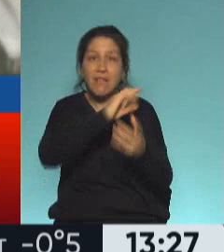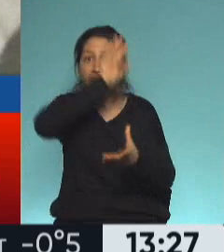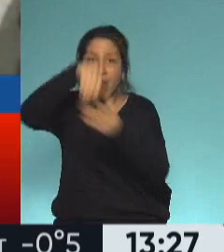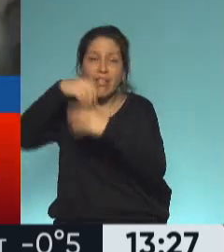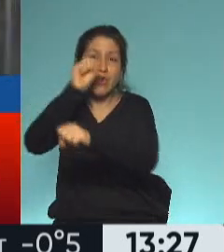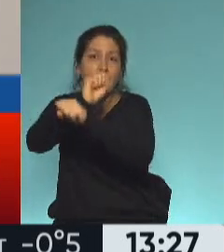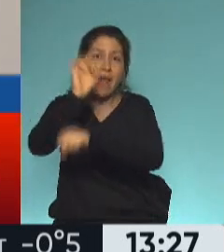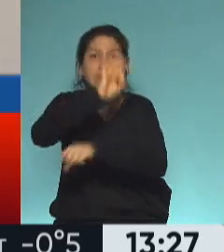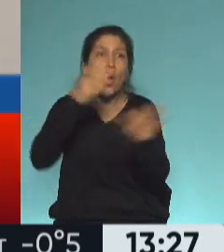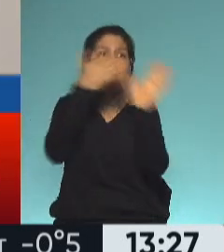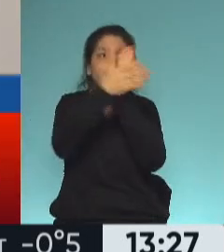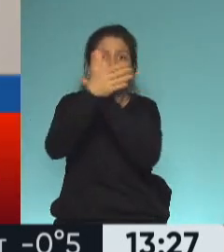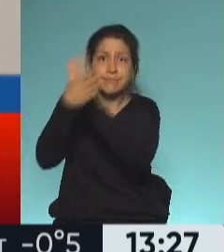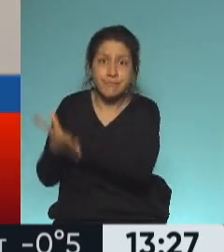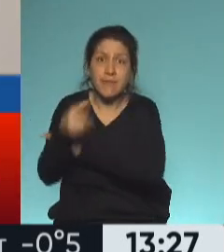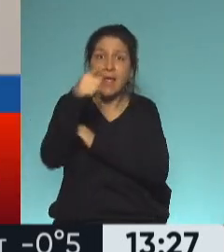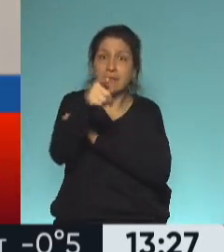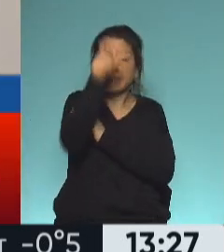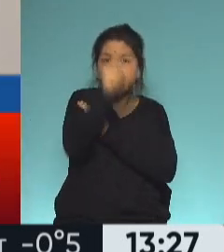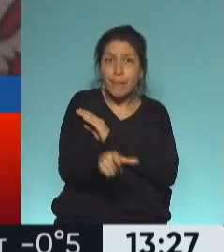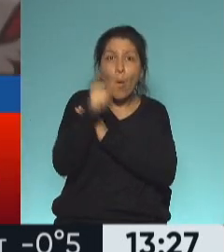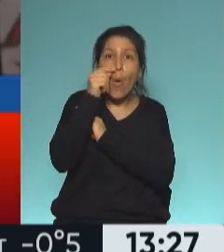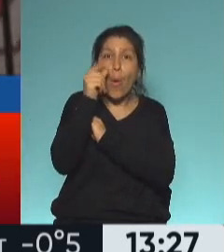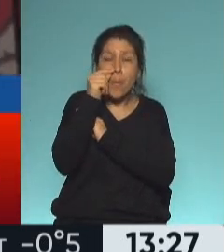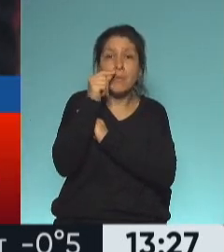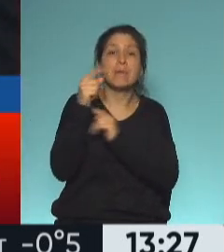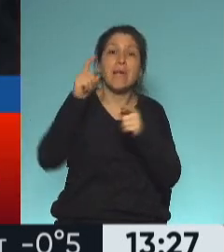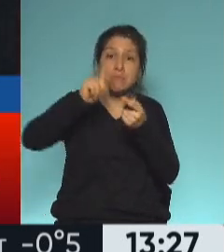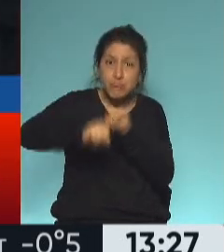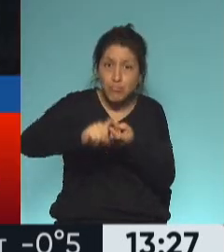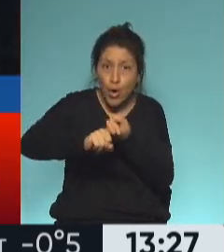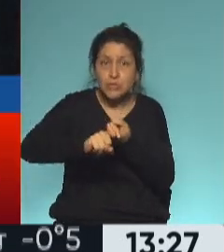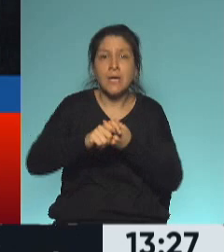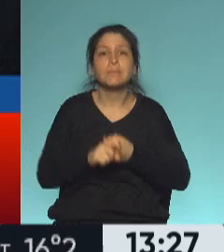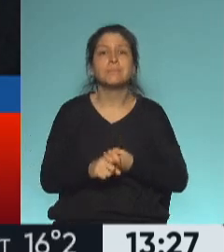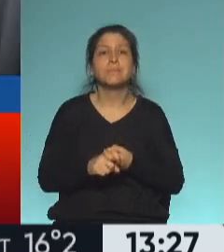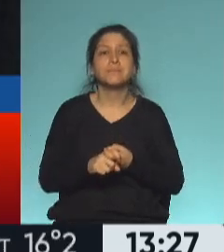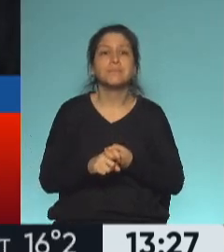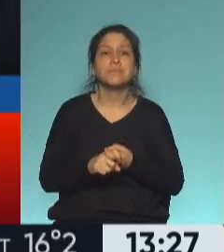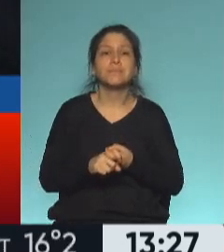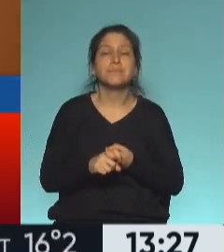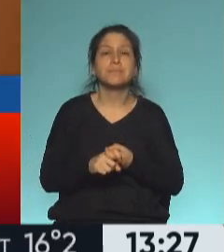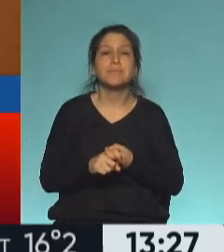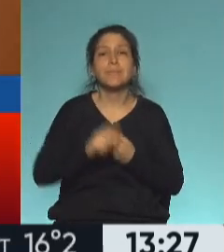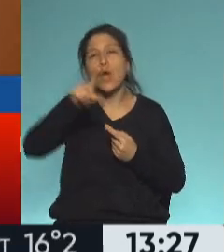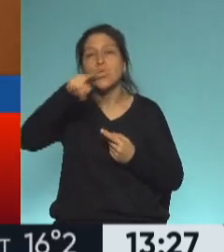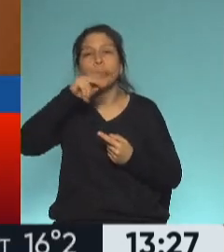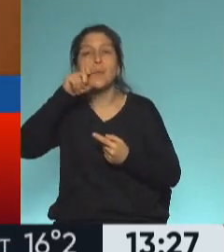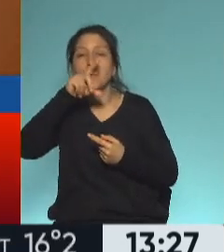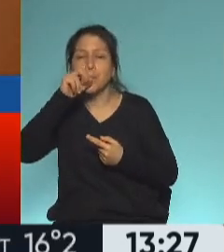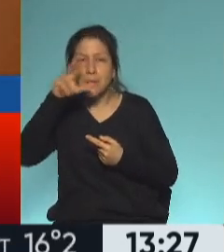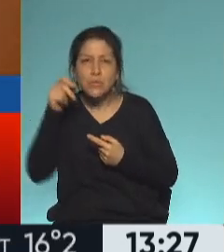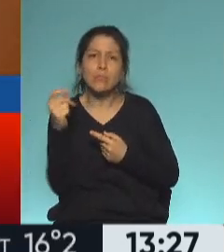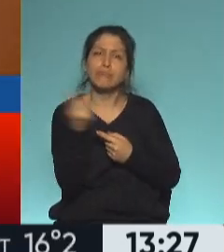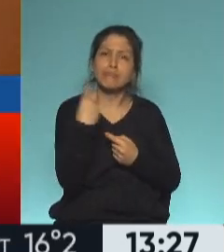el exilio, como es el caso de Sergei Tikhanovsky, de su esposa Svetlana Tikhanovskaya y de Víctor Babariko, el